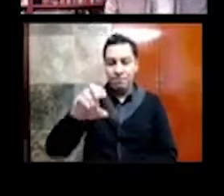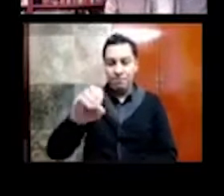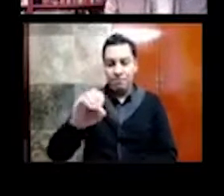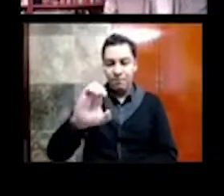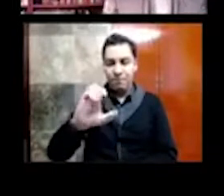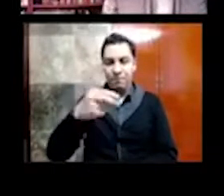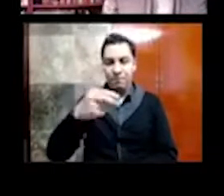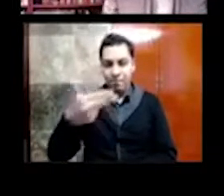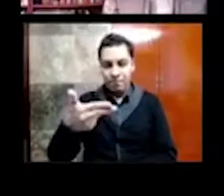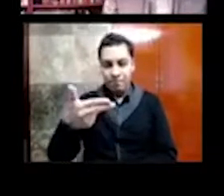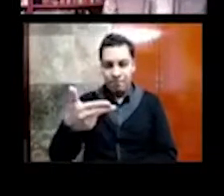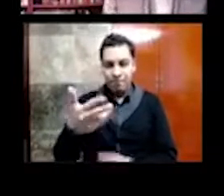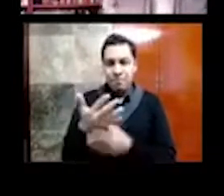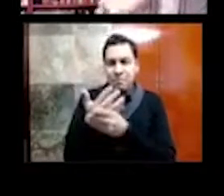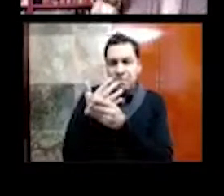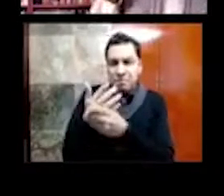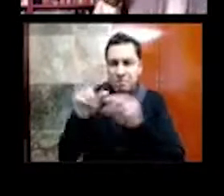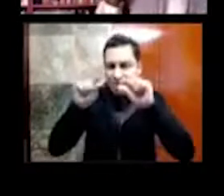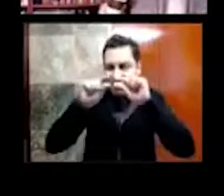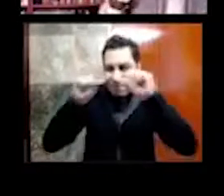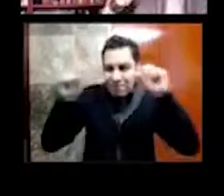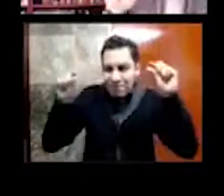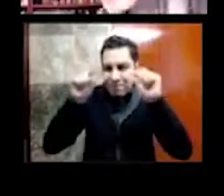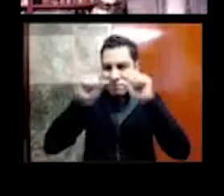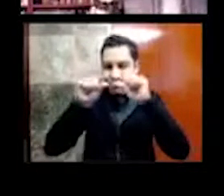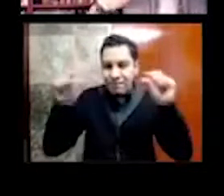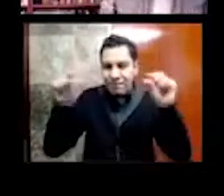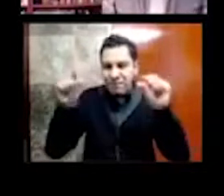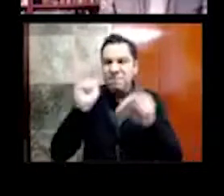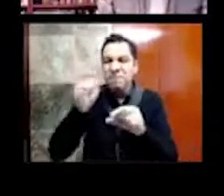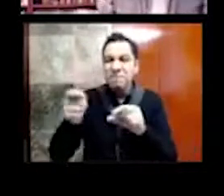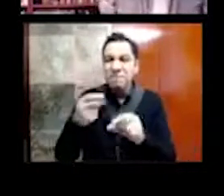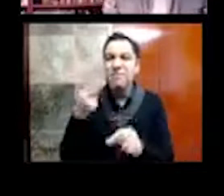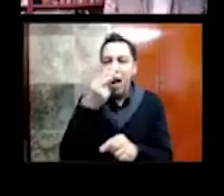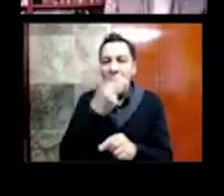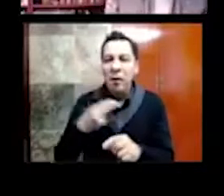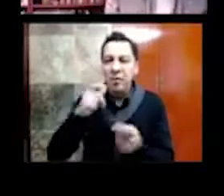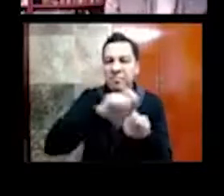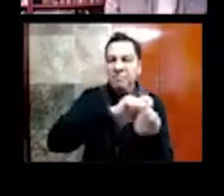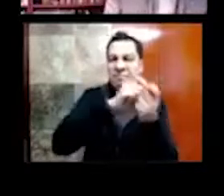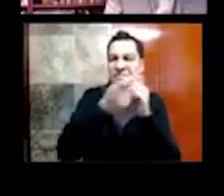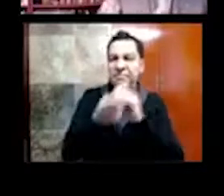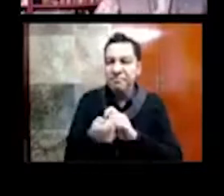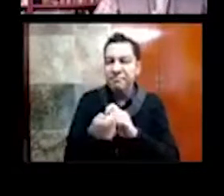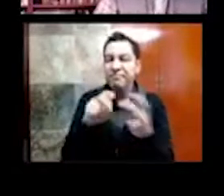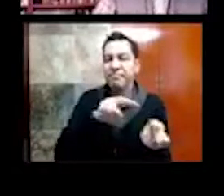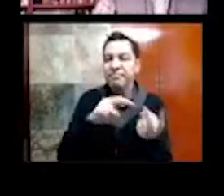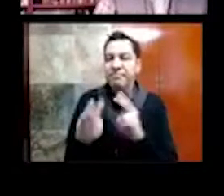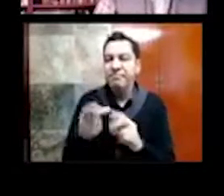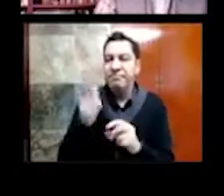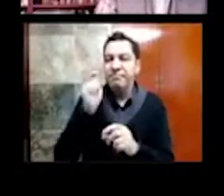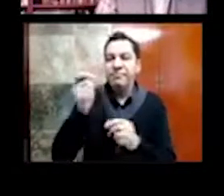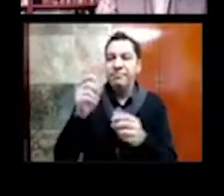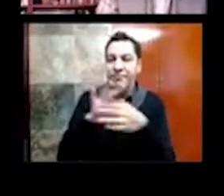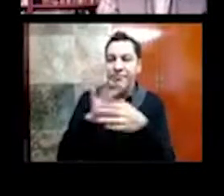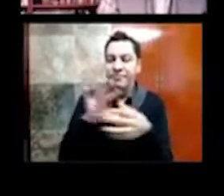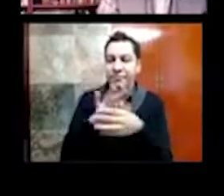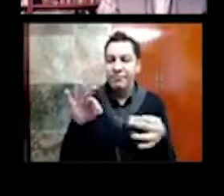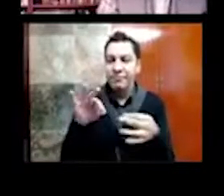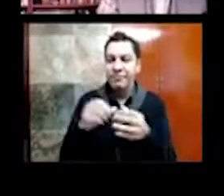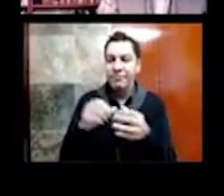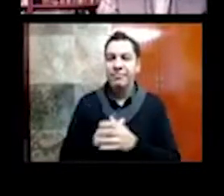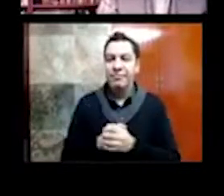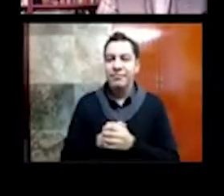dice, Cuautlequetzqui, quizá Cuaucoatl. Bueno, pues vamos a dejarlo así. Yo no sé cómo van a traducir a lengua de señas los